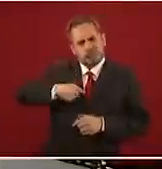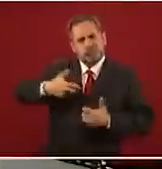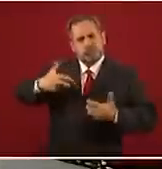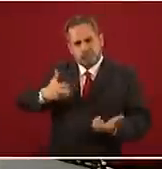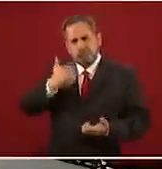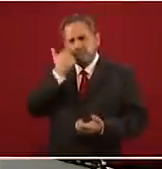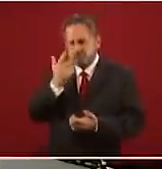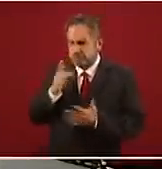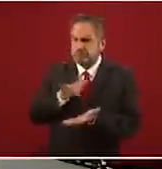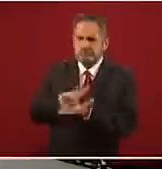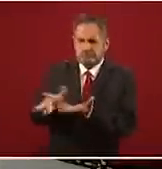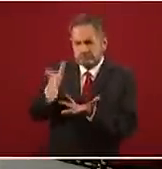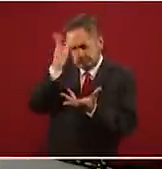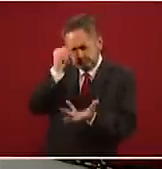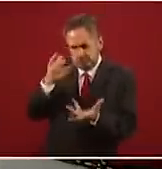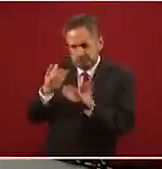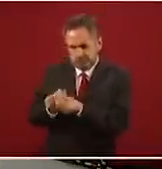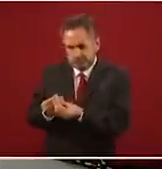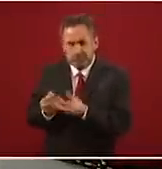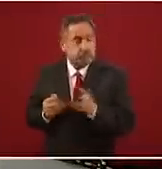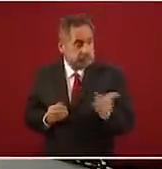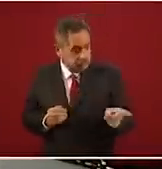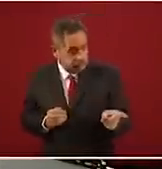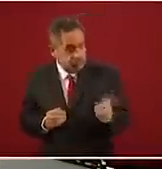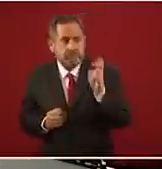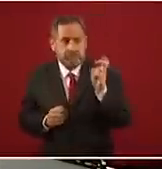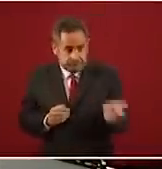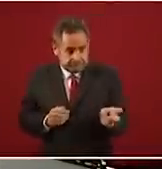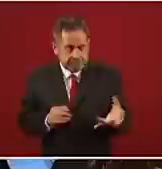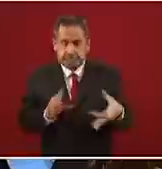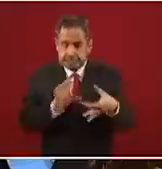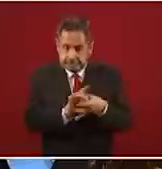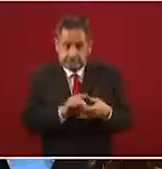los que quieran iniciar